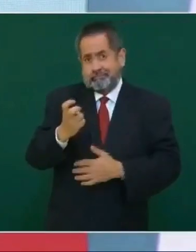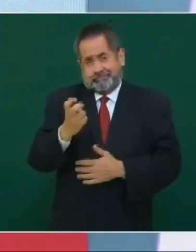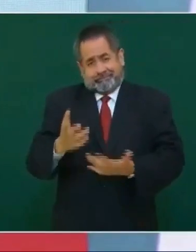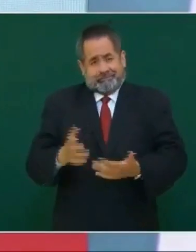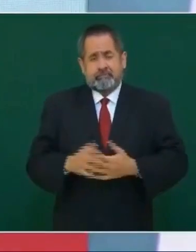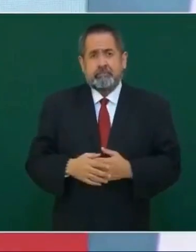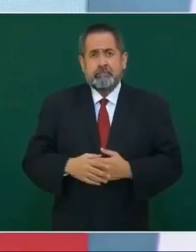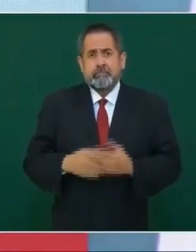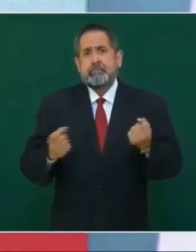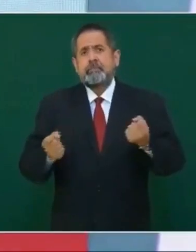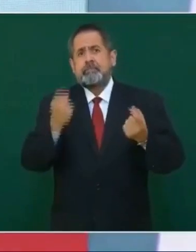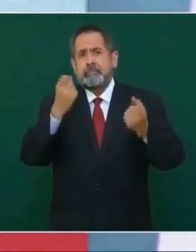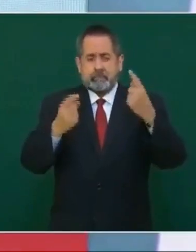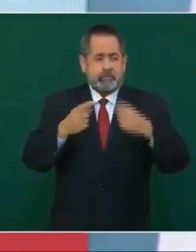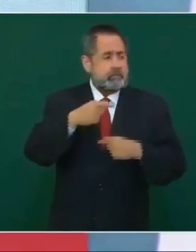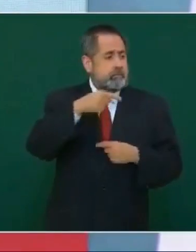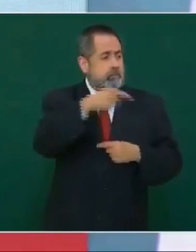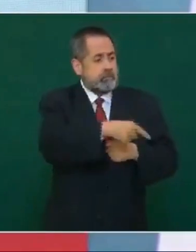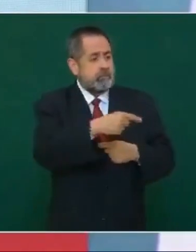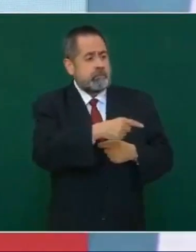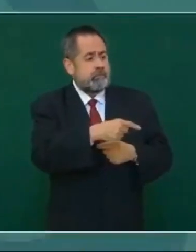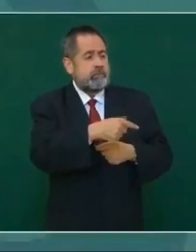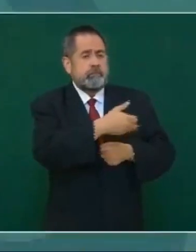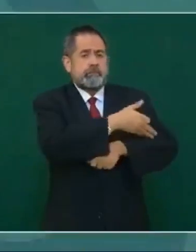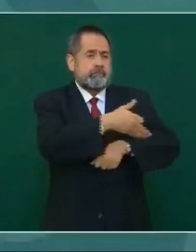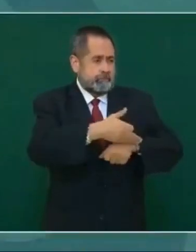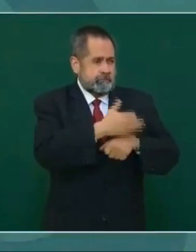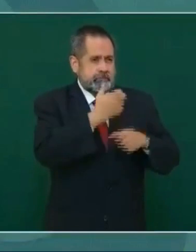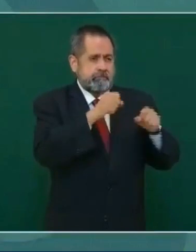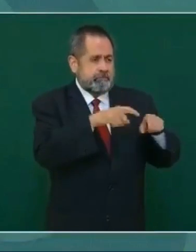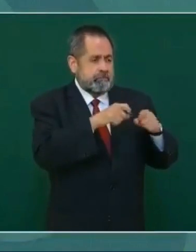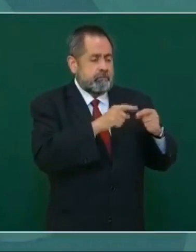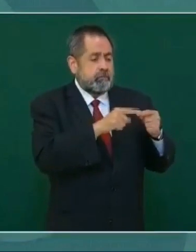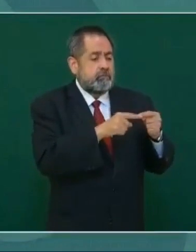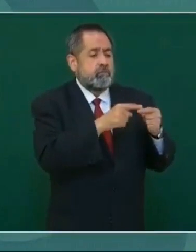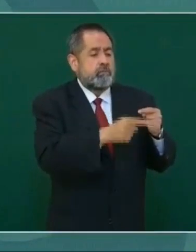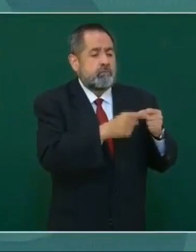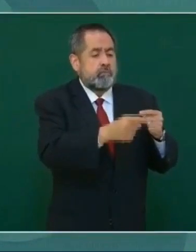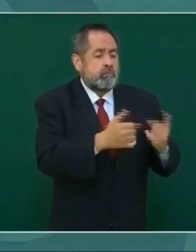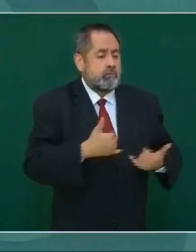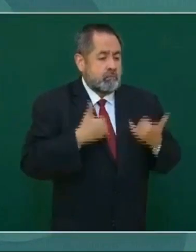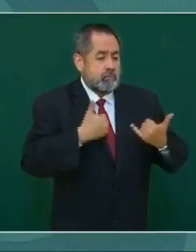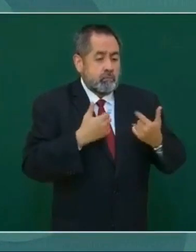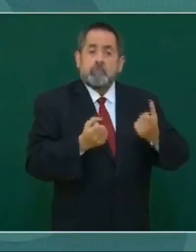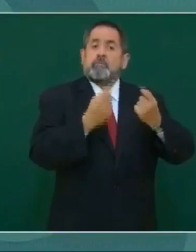de familias de pensamiento conservador y dicen, no estoy de acuerdo,